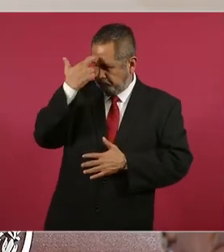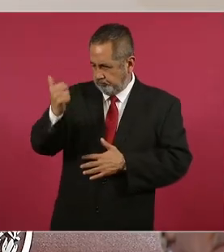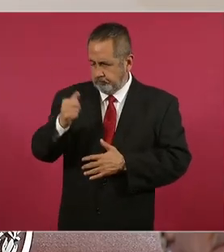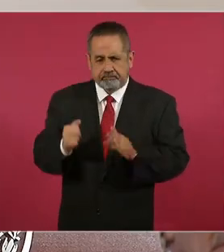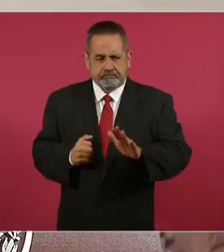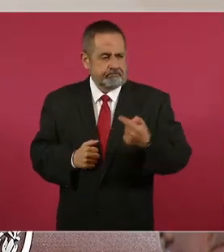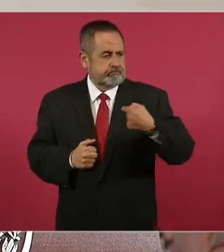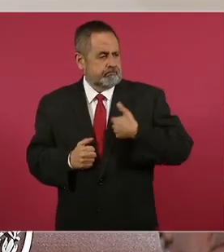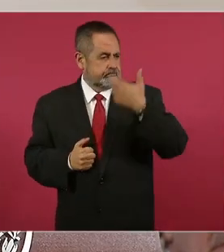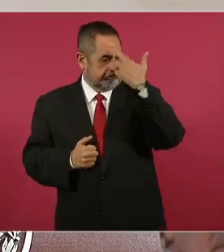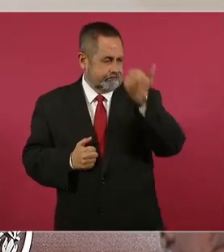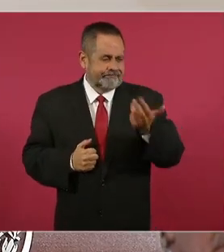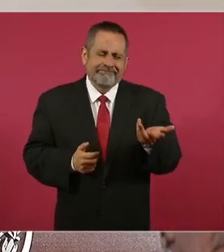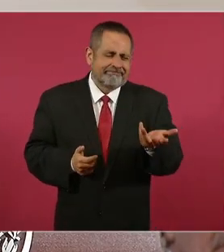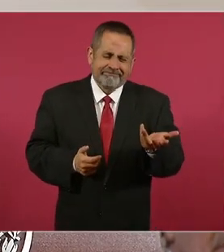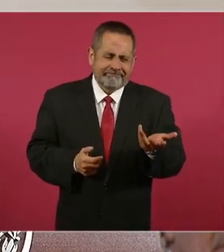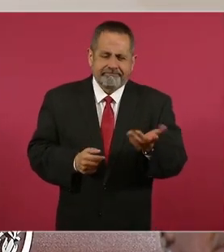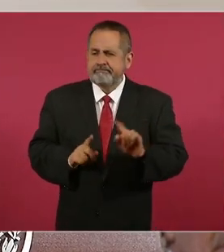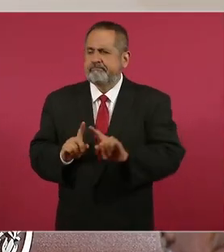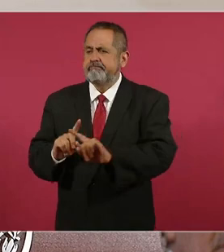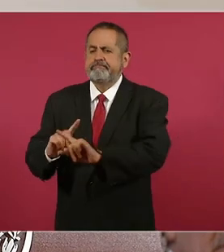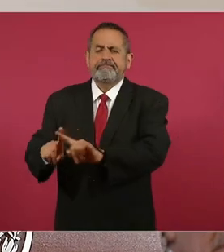haber pluralidad,